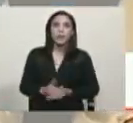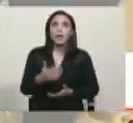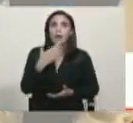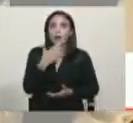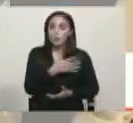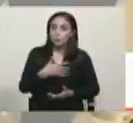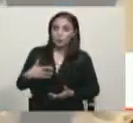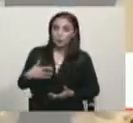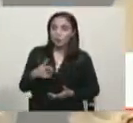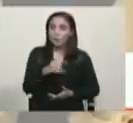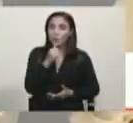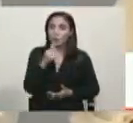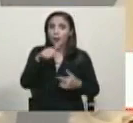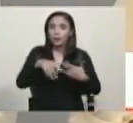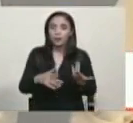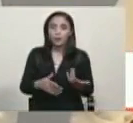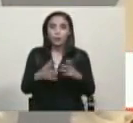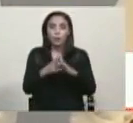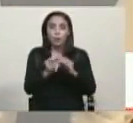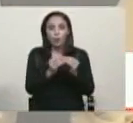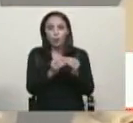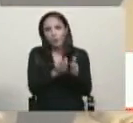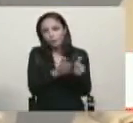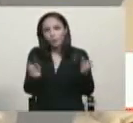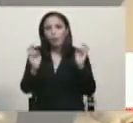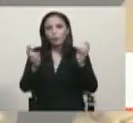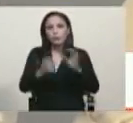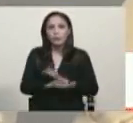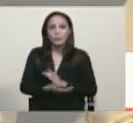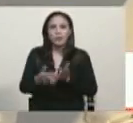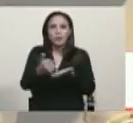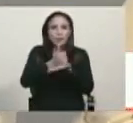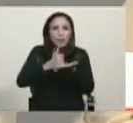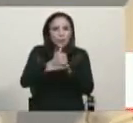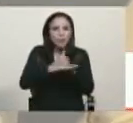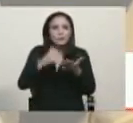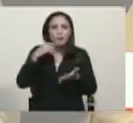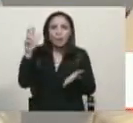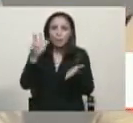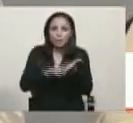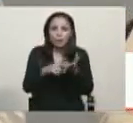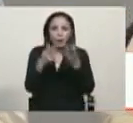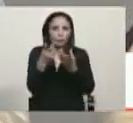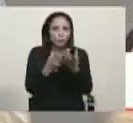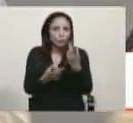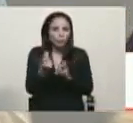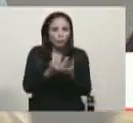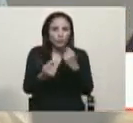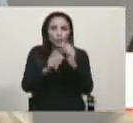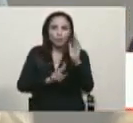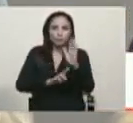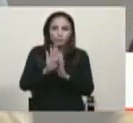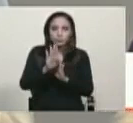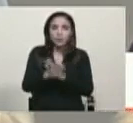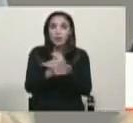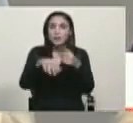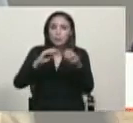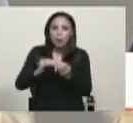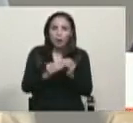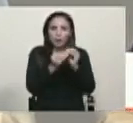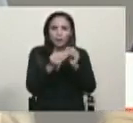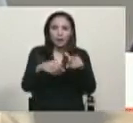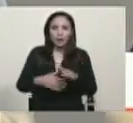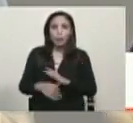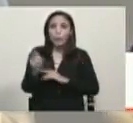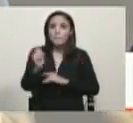el marco de este Centro Nacional de Electromedicina que usted acaba de aprobar su creación, ya hemos reparado desde el